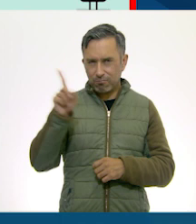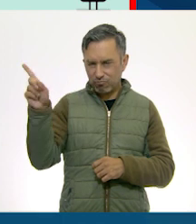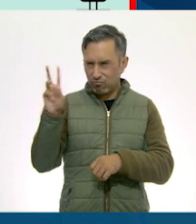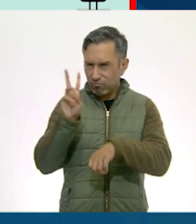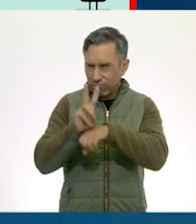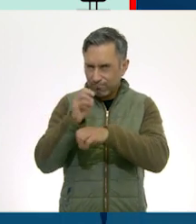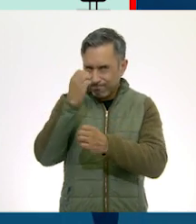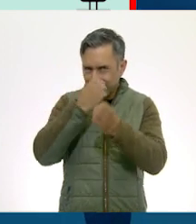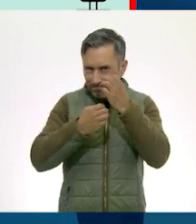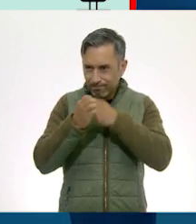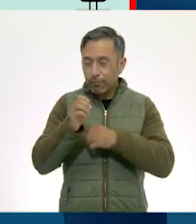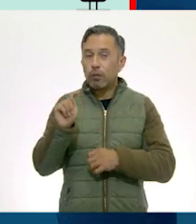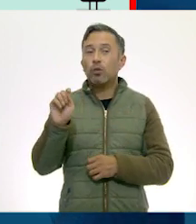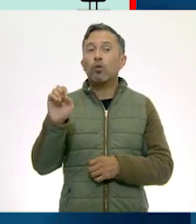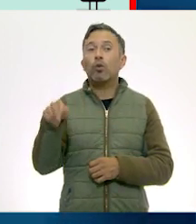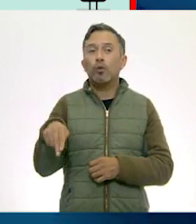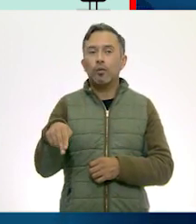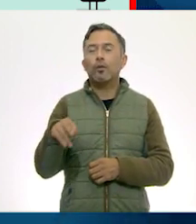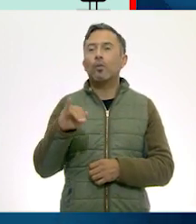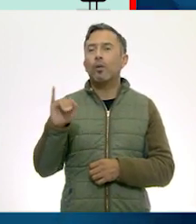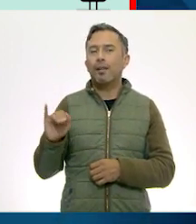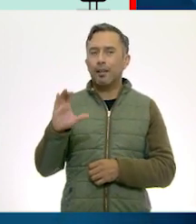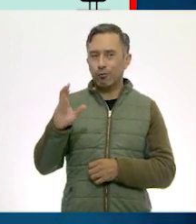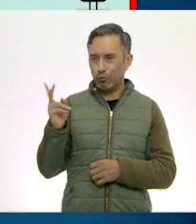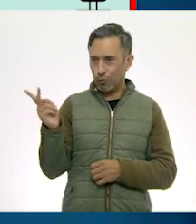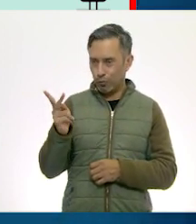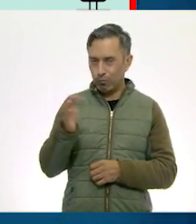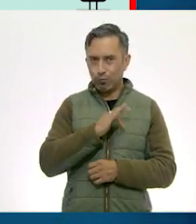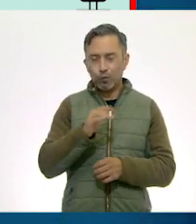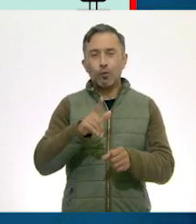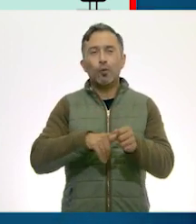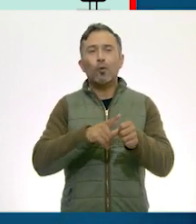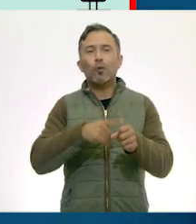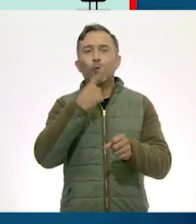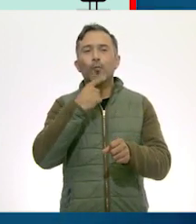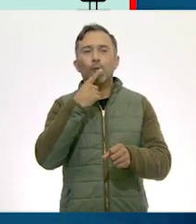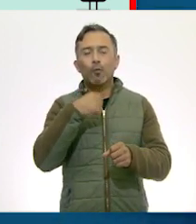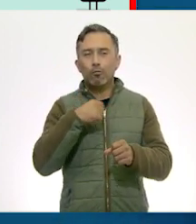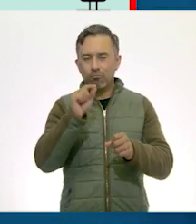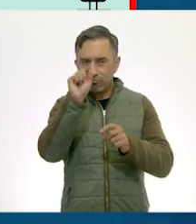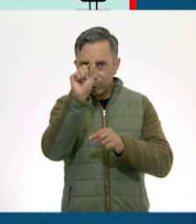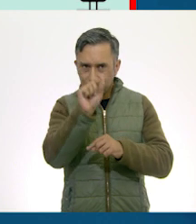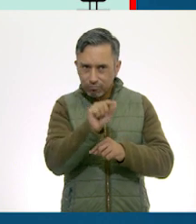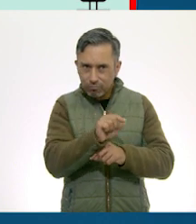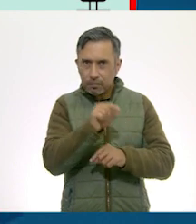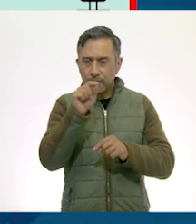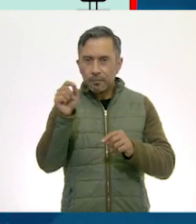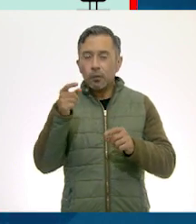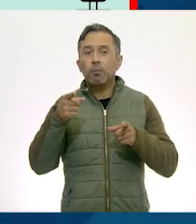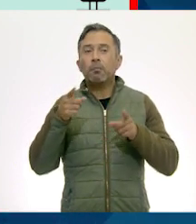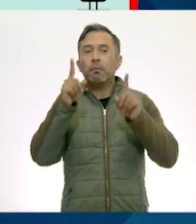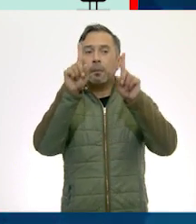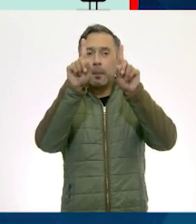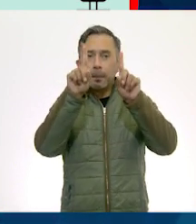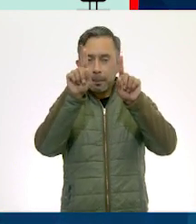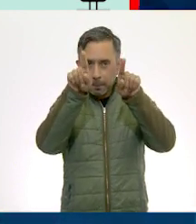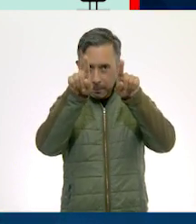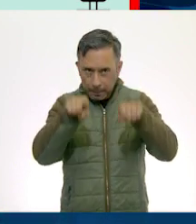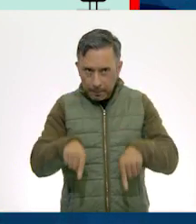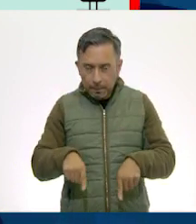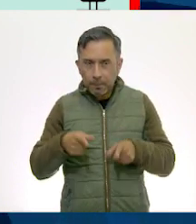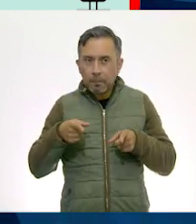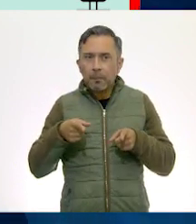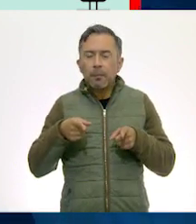Juan Carlos trazan con color rojo un par de rectas perpendiculares. Muy